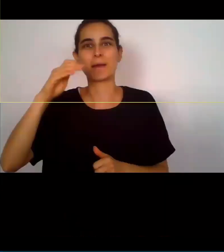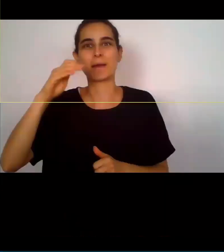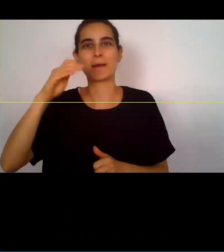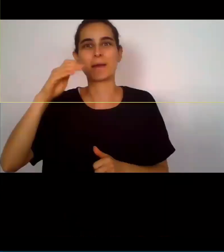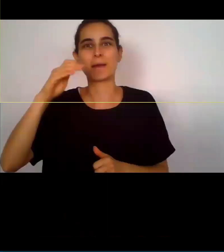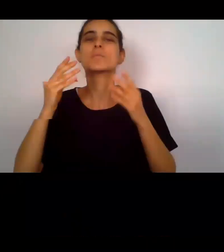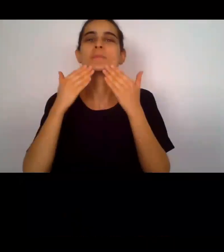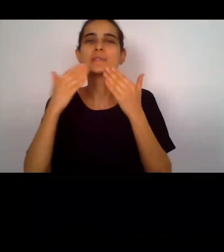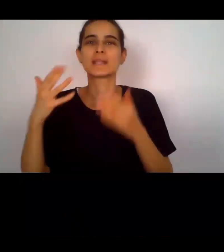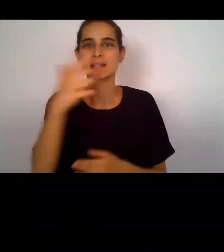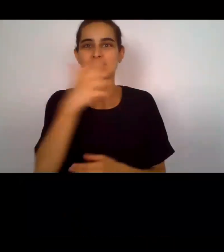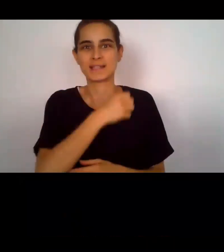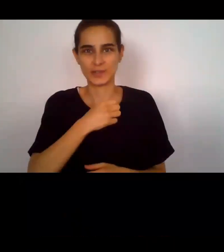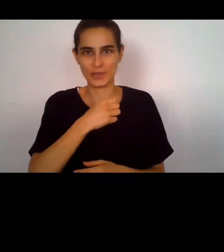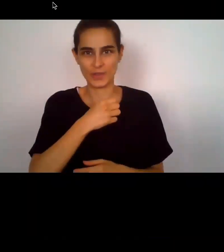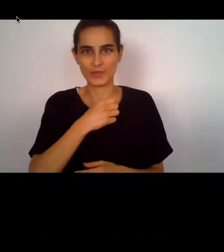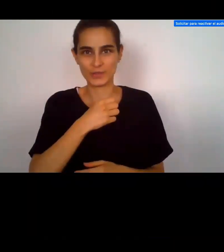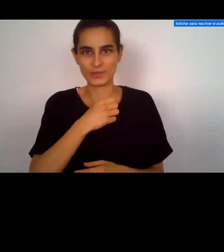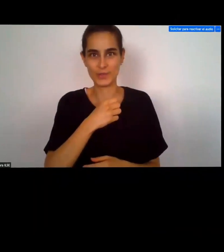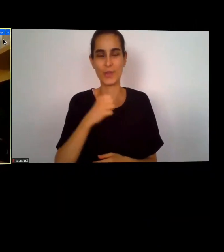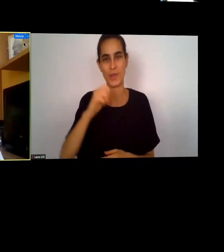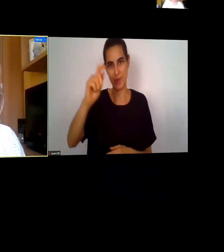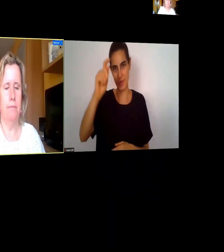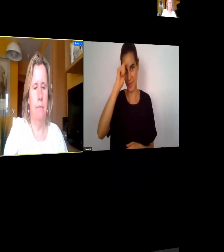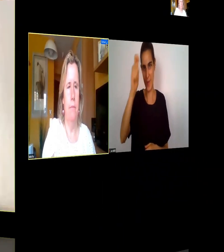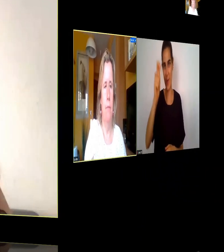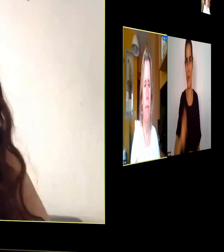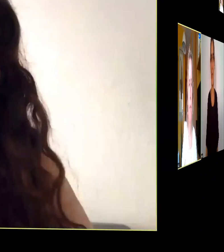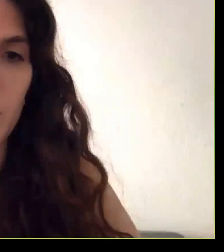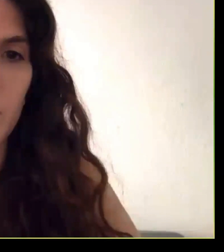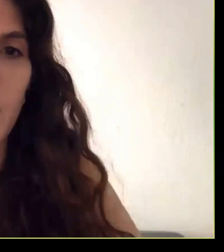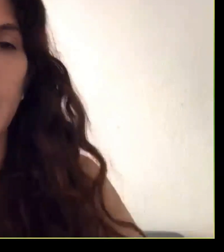gracias a todas y a todos y un saludo.